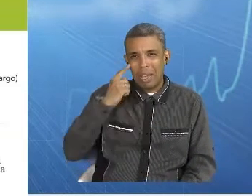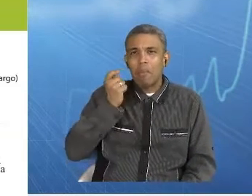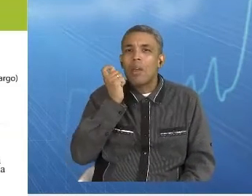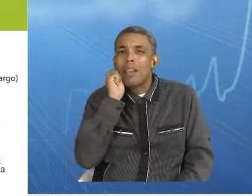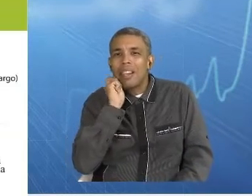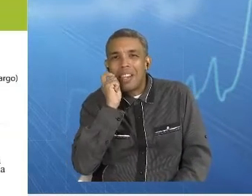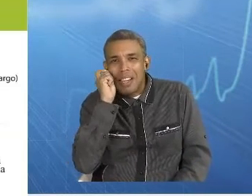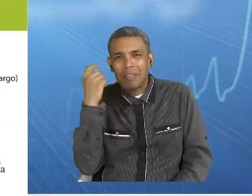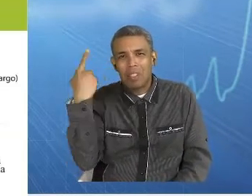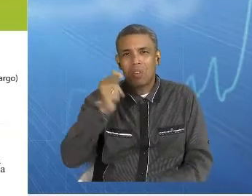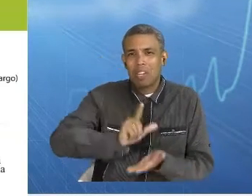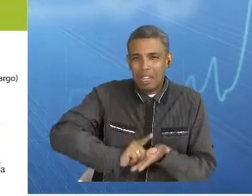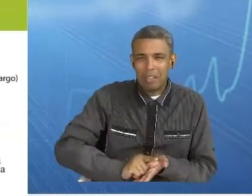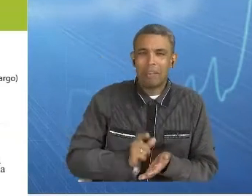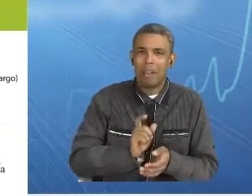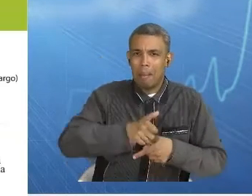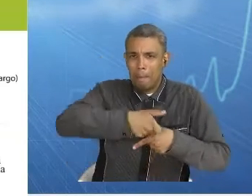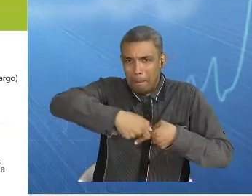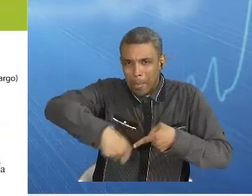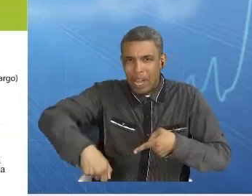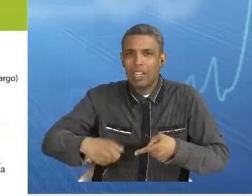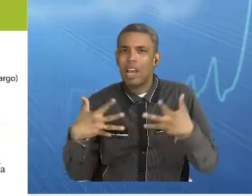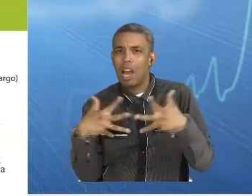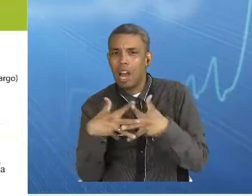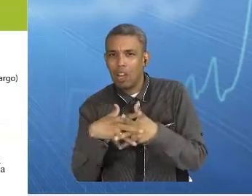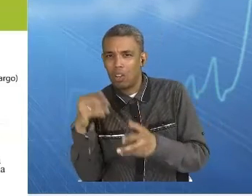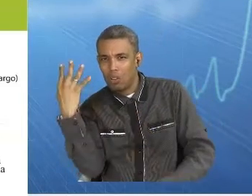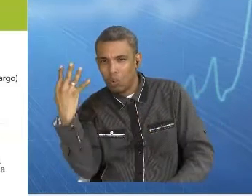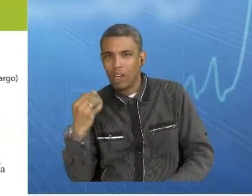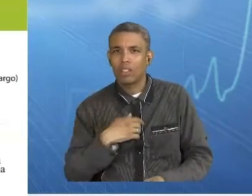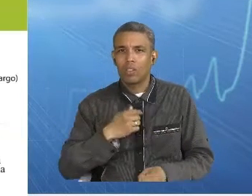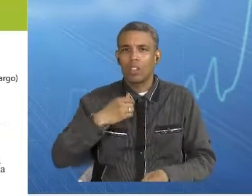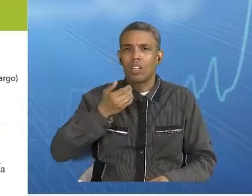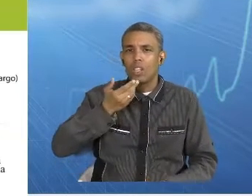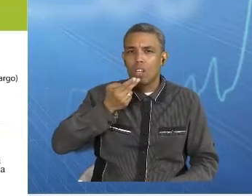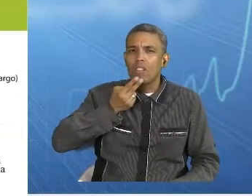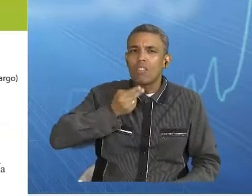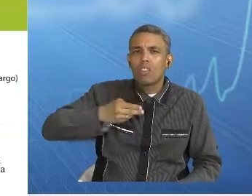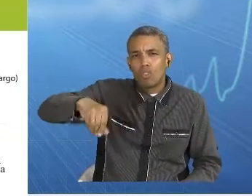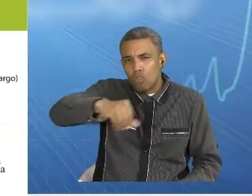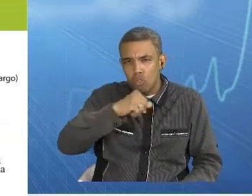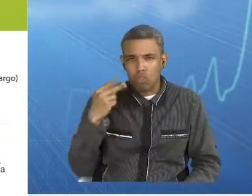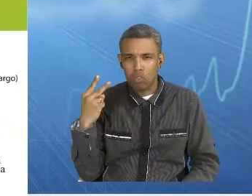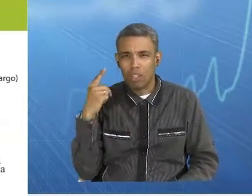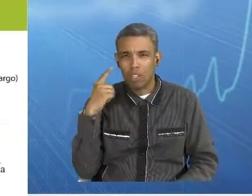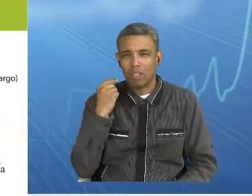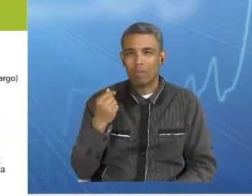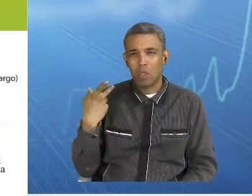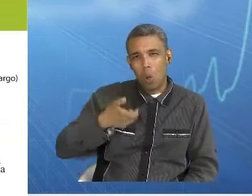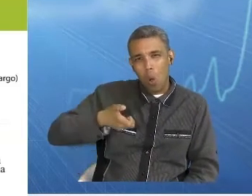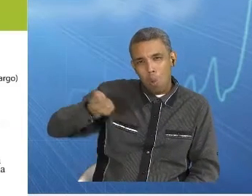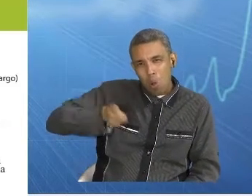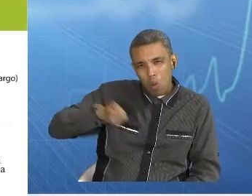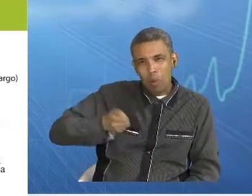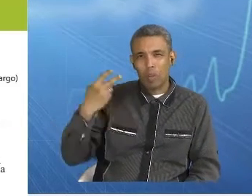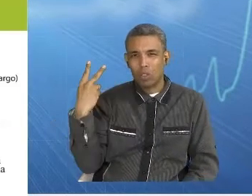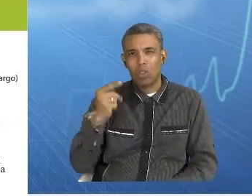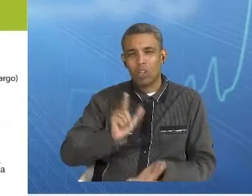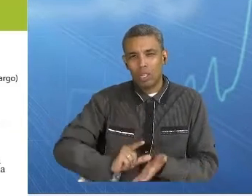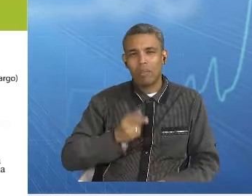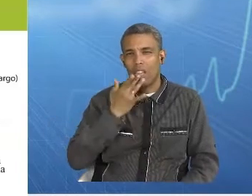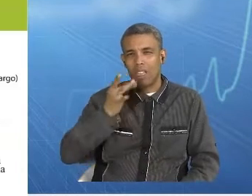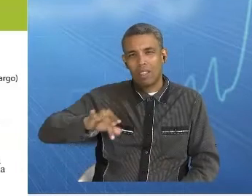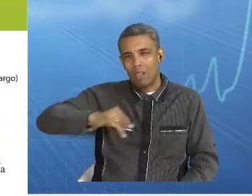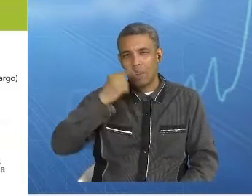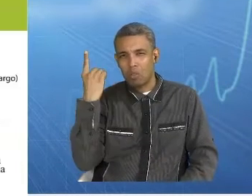de maíz, 4 libras de arroz, 2 libras de azúcar. Ahí dice 2 libras de frijol, 1 libra de sal, 1 libra de